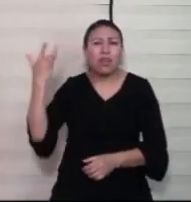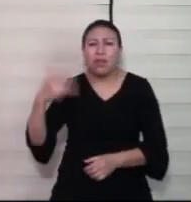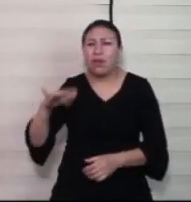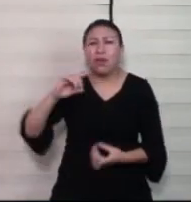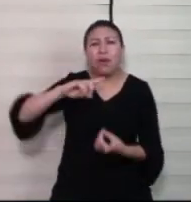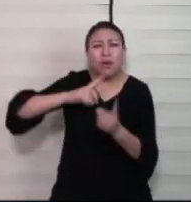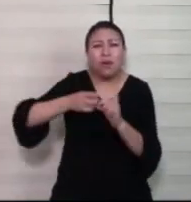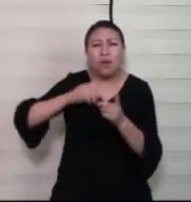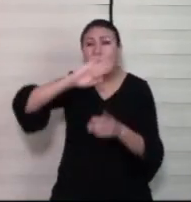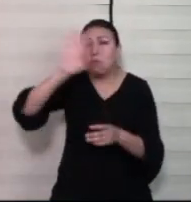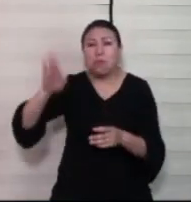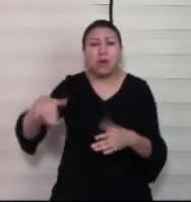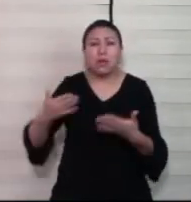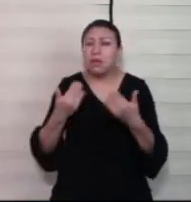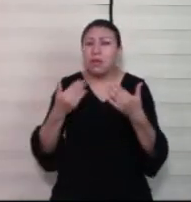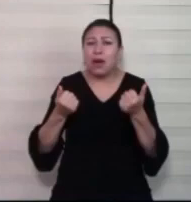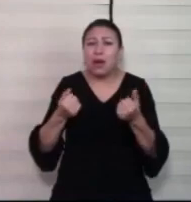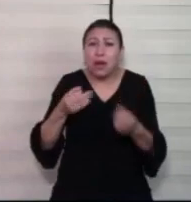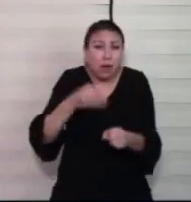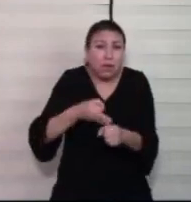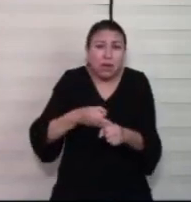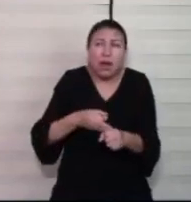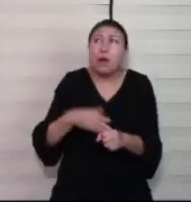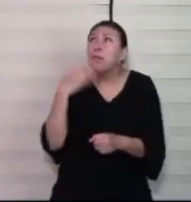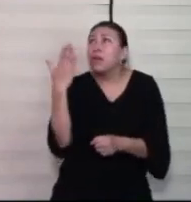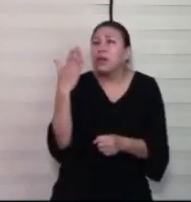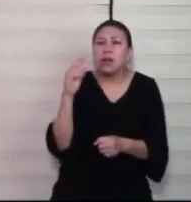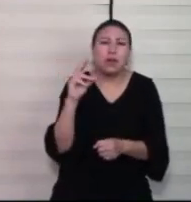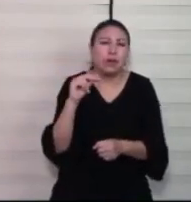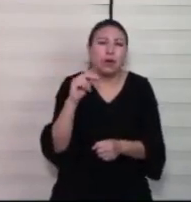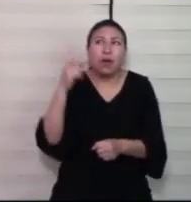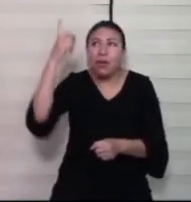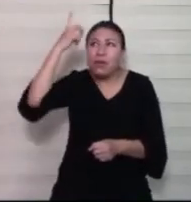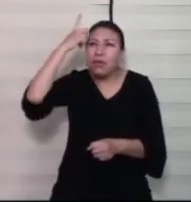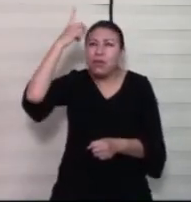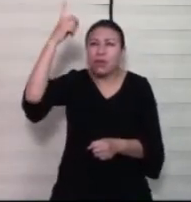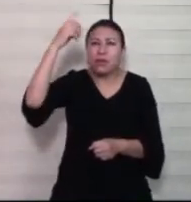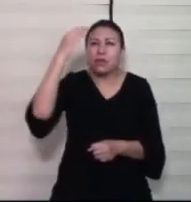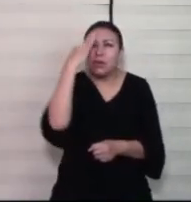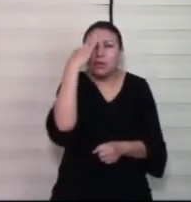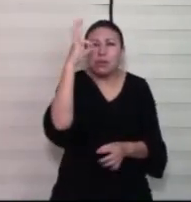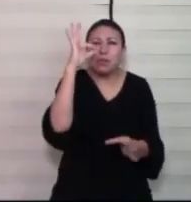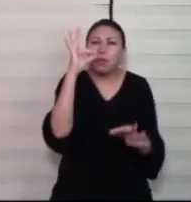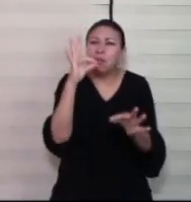podemos exigirle en este momento. Dios a su tiempo lo dará.